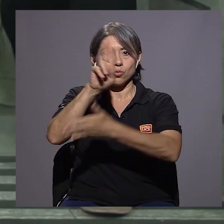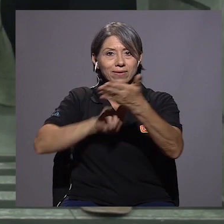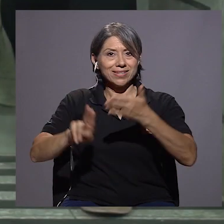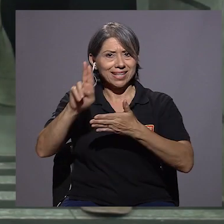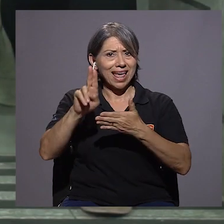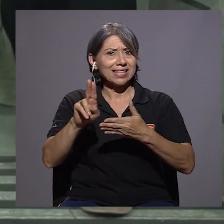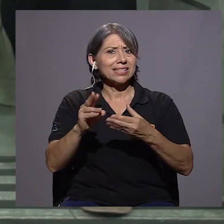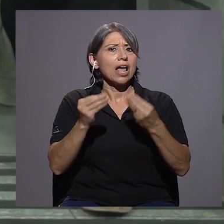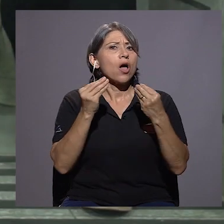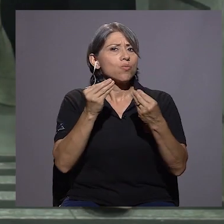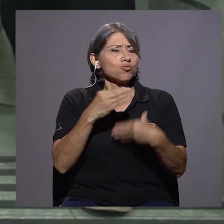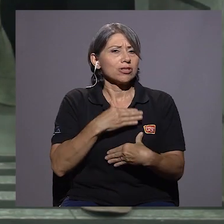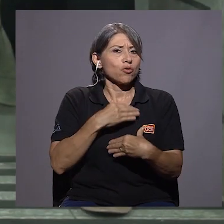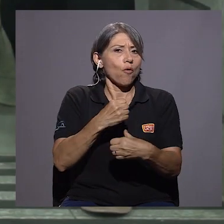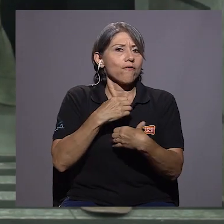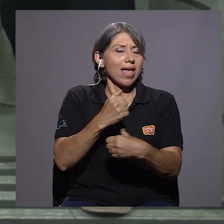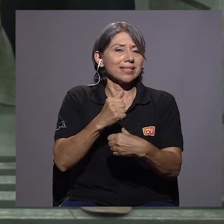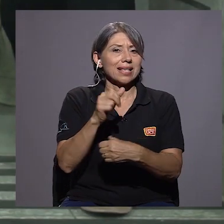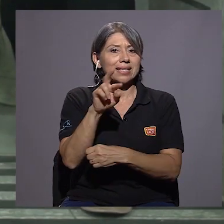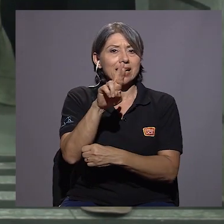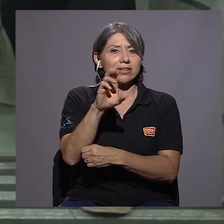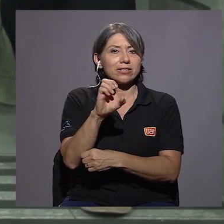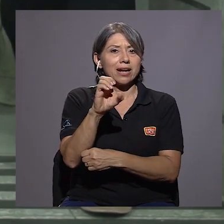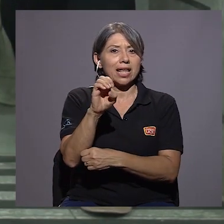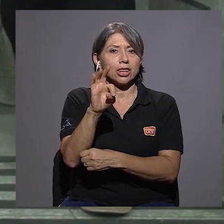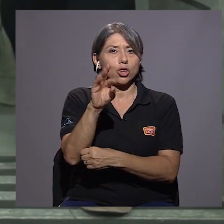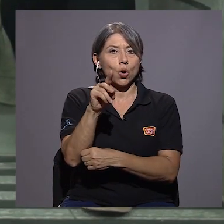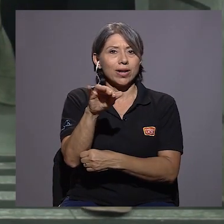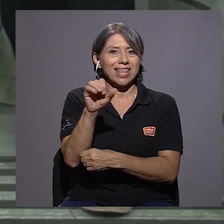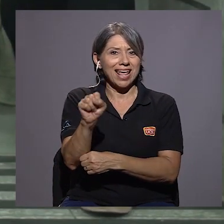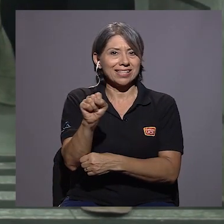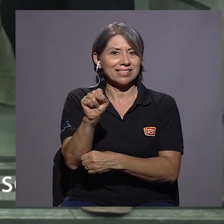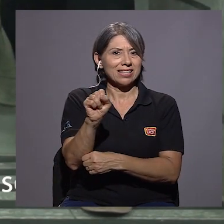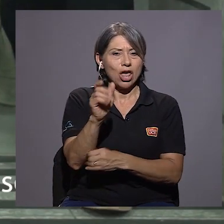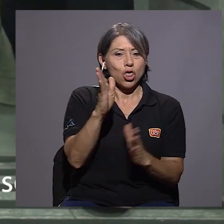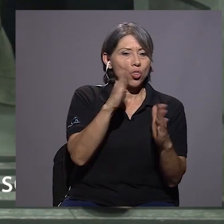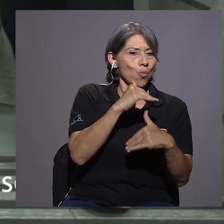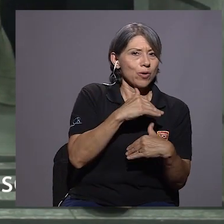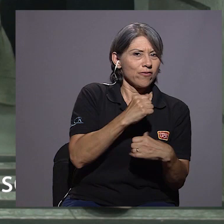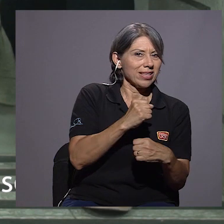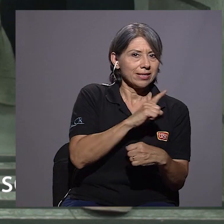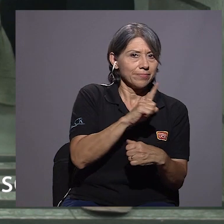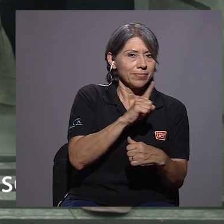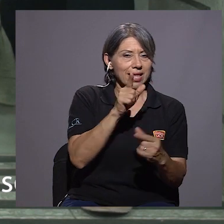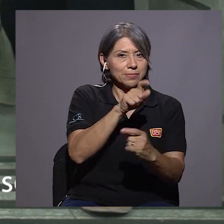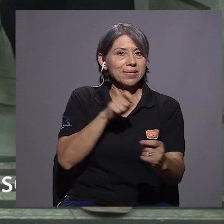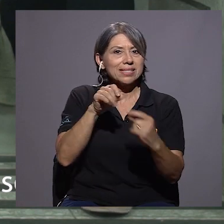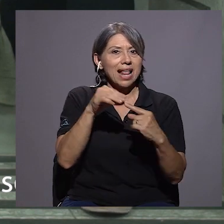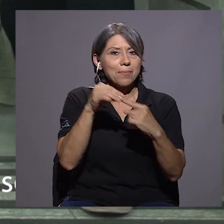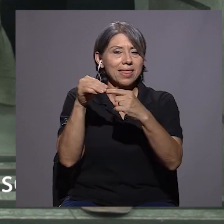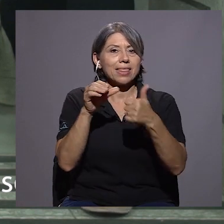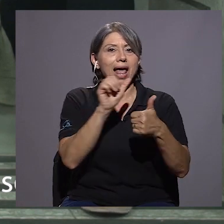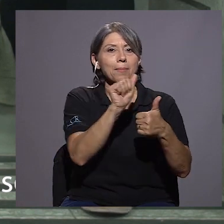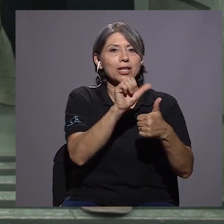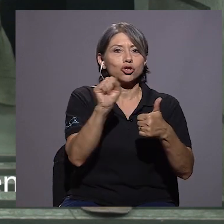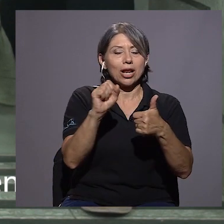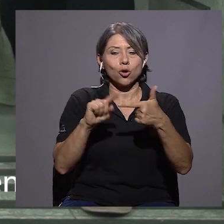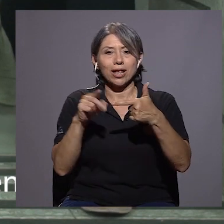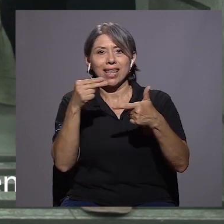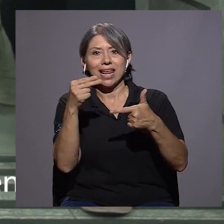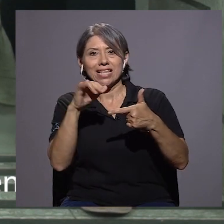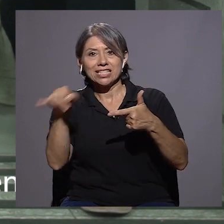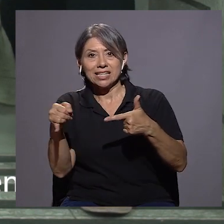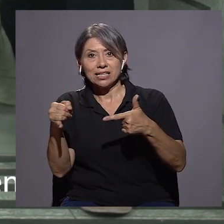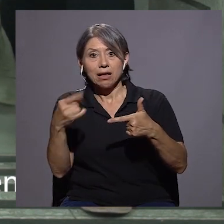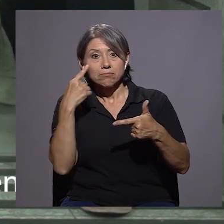De parte de las comunidades universitarias existe gran desconfianza hacia las rectorías, especialmente ante Alberto Salom y Henning Jensen.